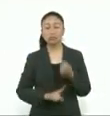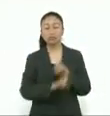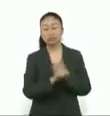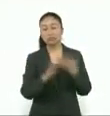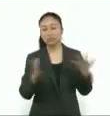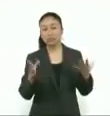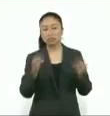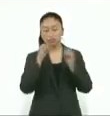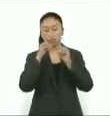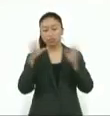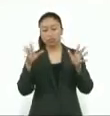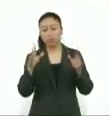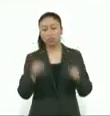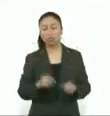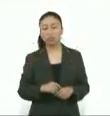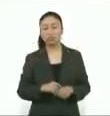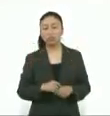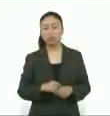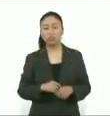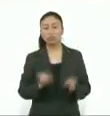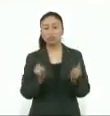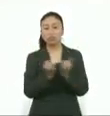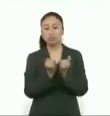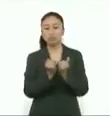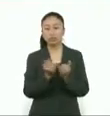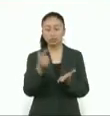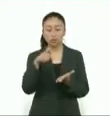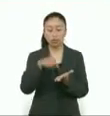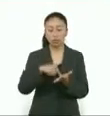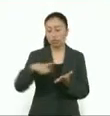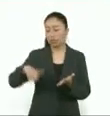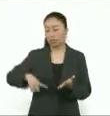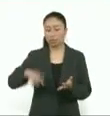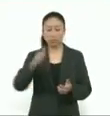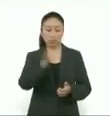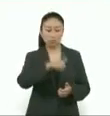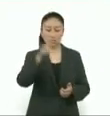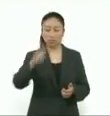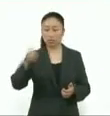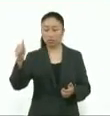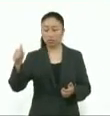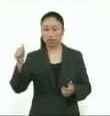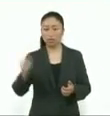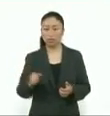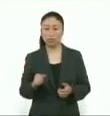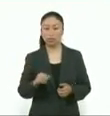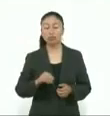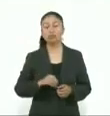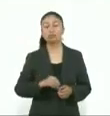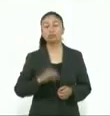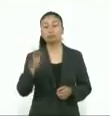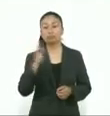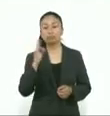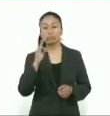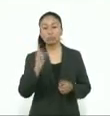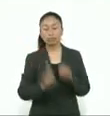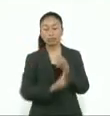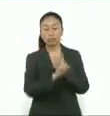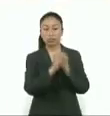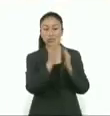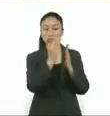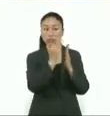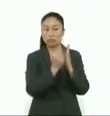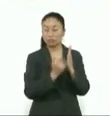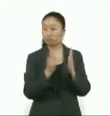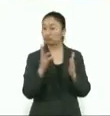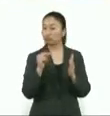que cada una de nosotras ostentamos, si no damos resultados que la ciudadanía espera de nosotras, corremos el